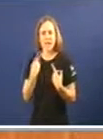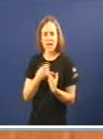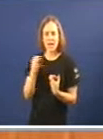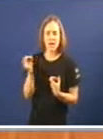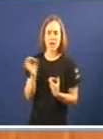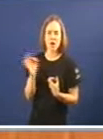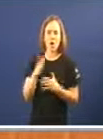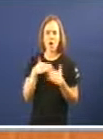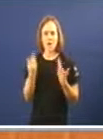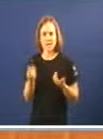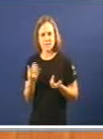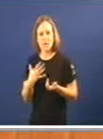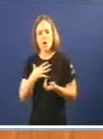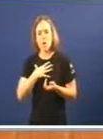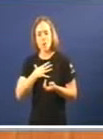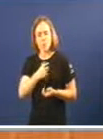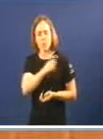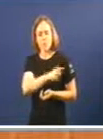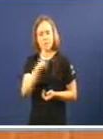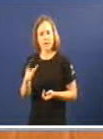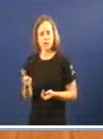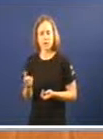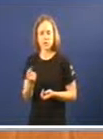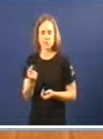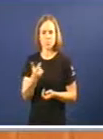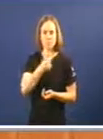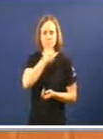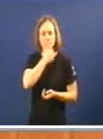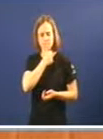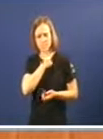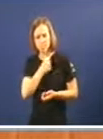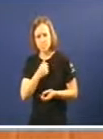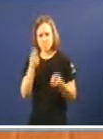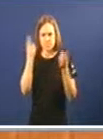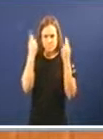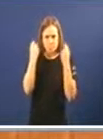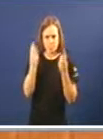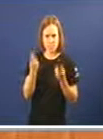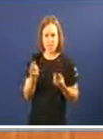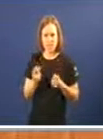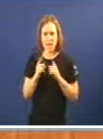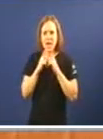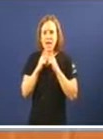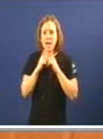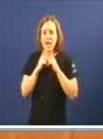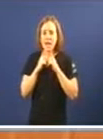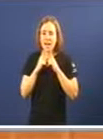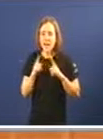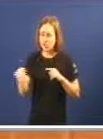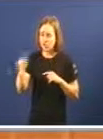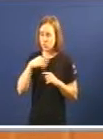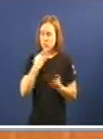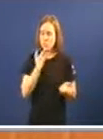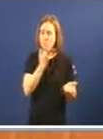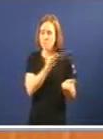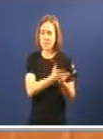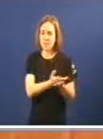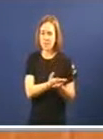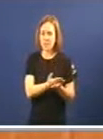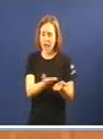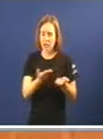ciudadanía que arrime ombreiro auditó de manera coloquial el problema es que no se les solicitó que arrimasen ombreiro